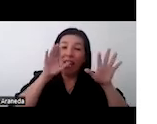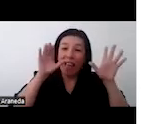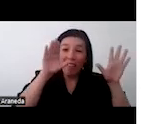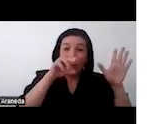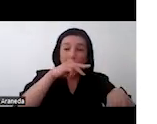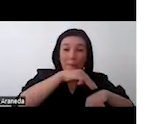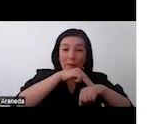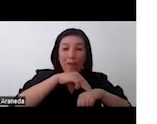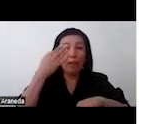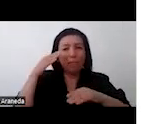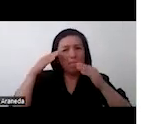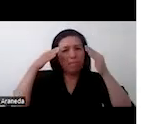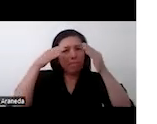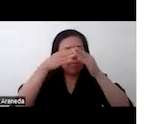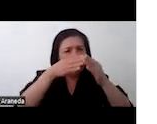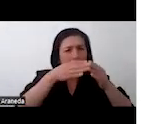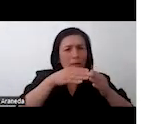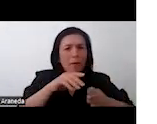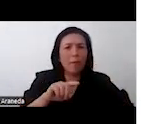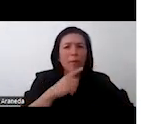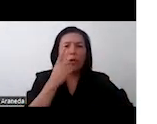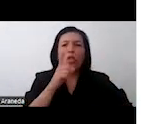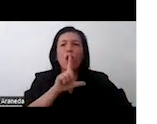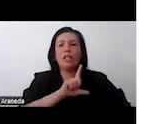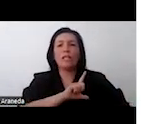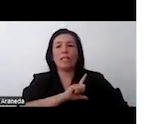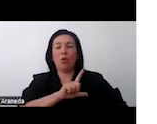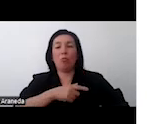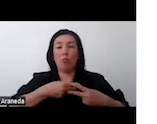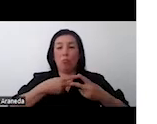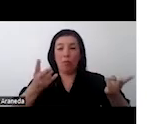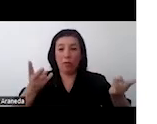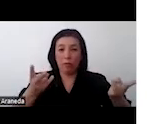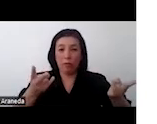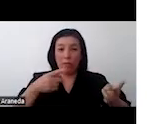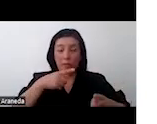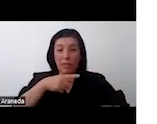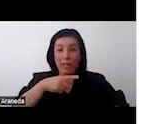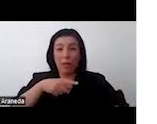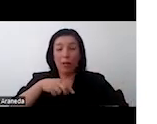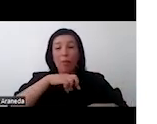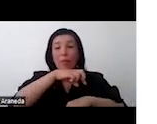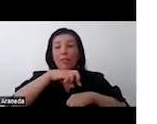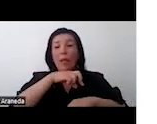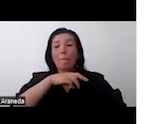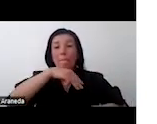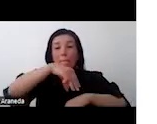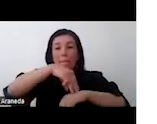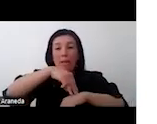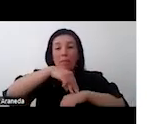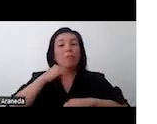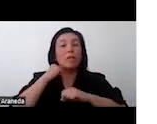principio hacia los liceos públicos de la provincia del Marga Marga, que es